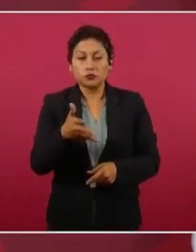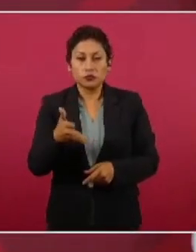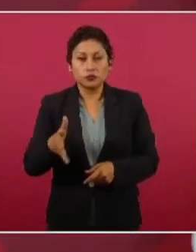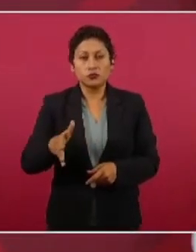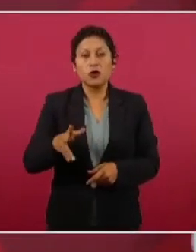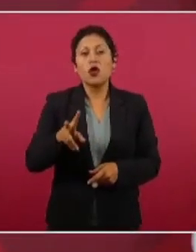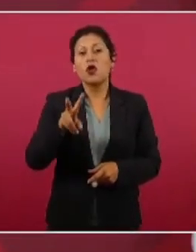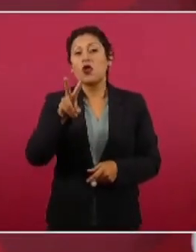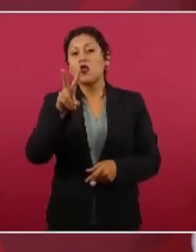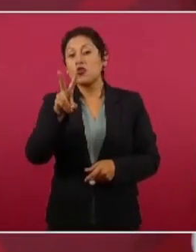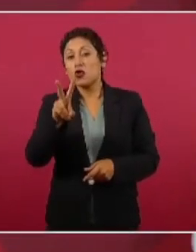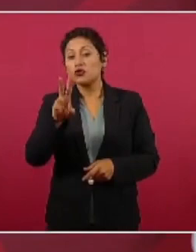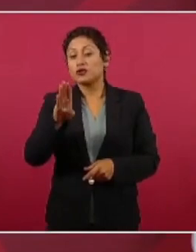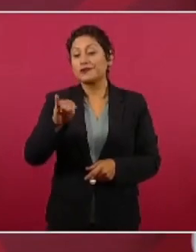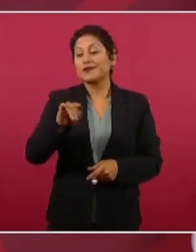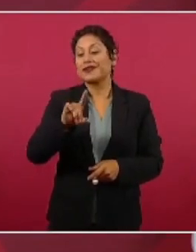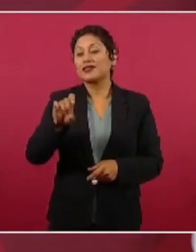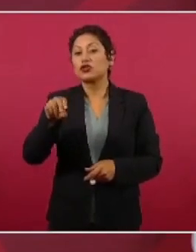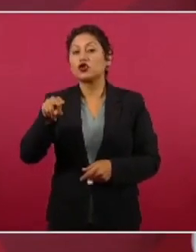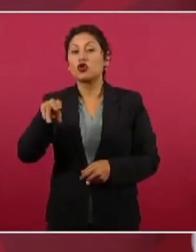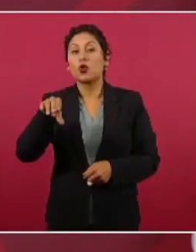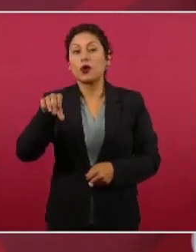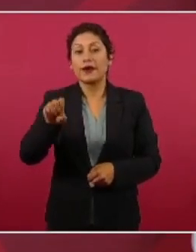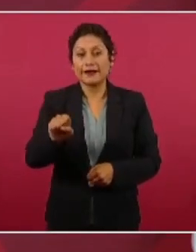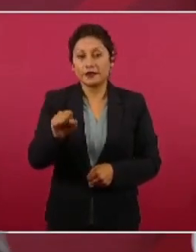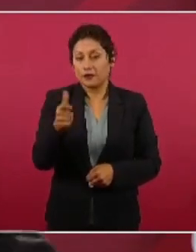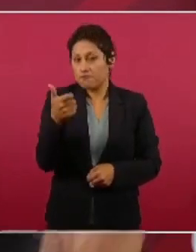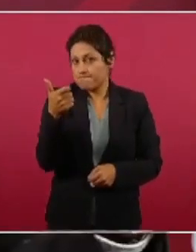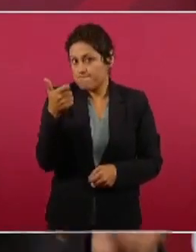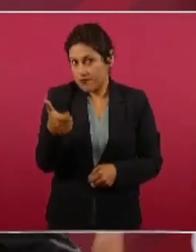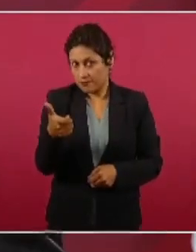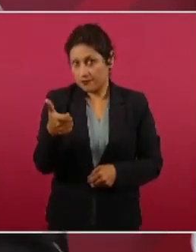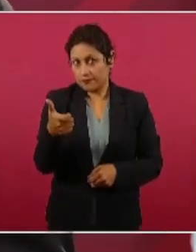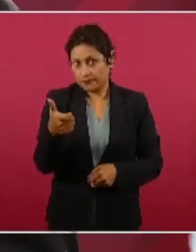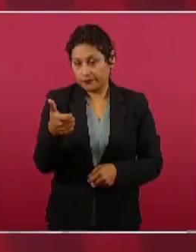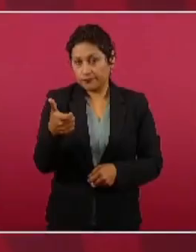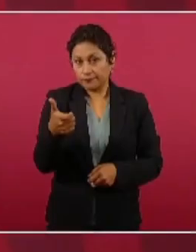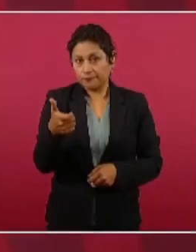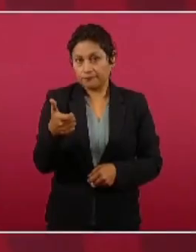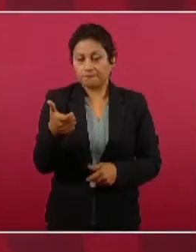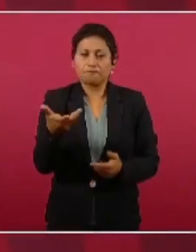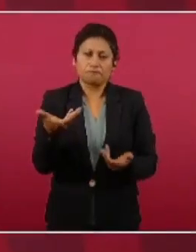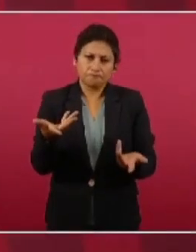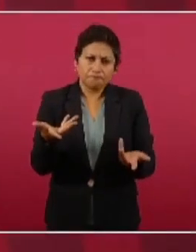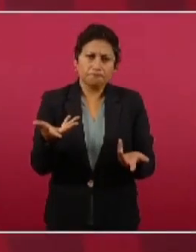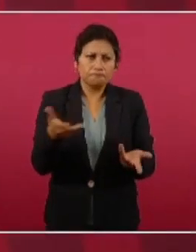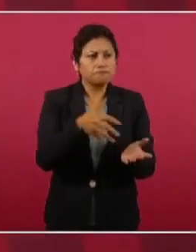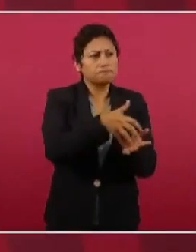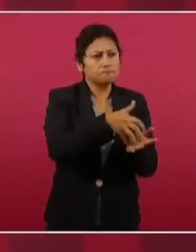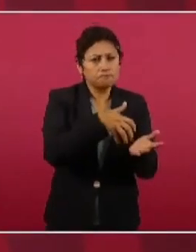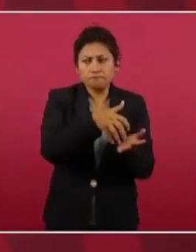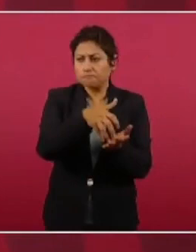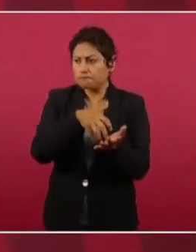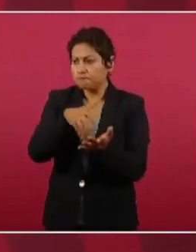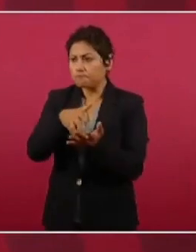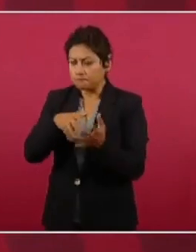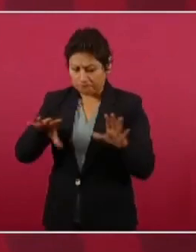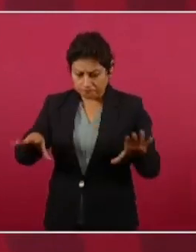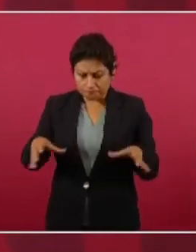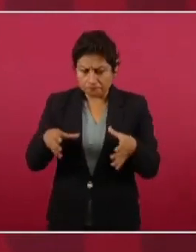2 billones de pesos. En general, les voy a poner un ejemplo,